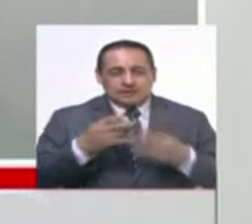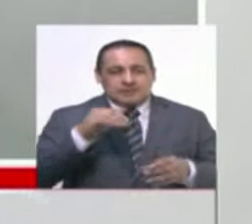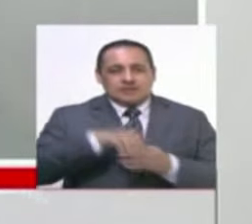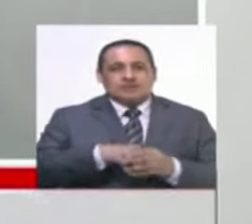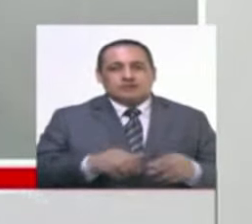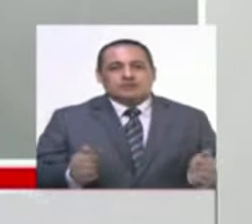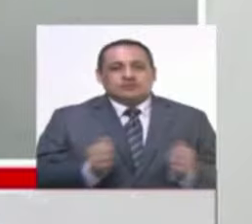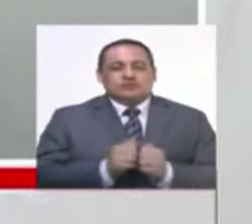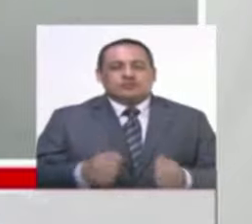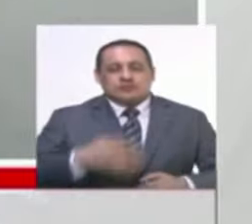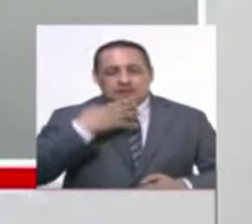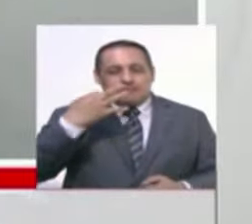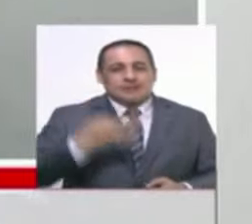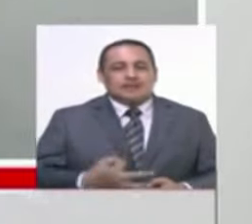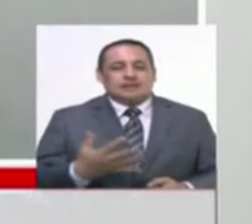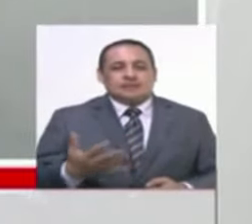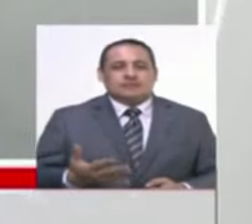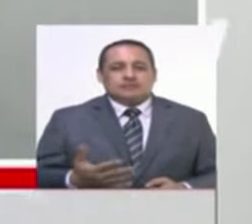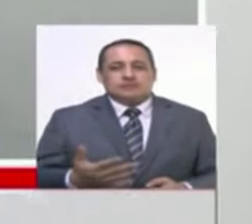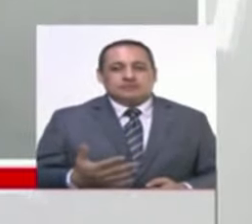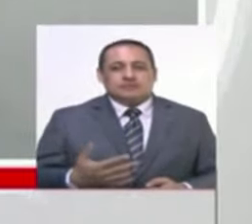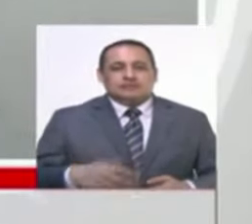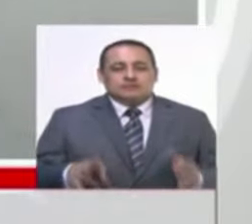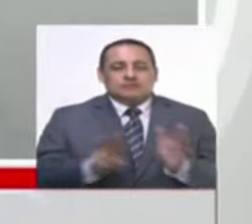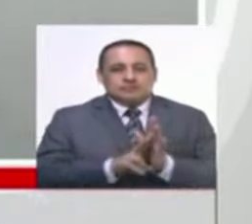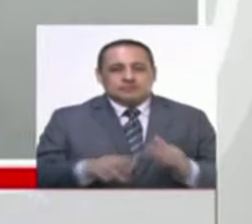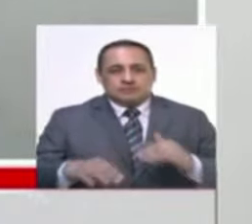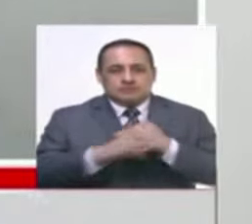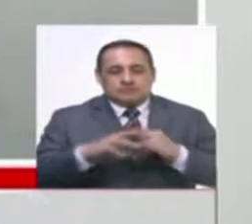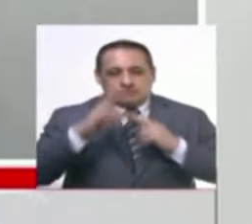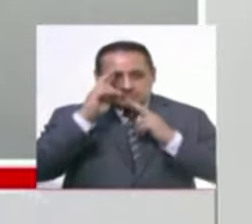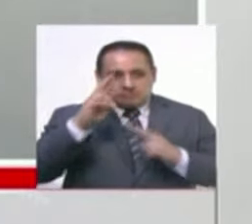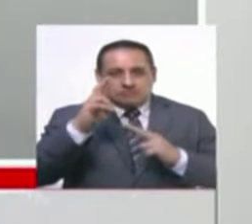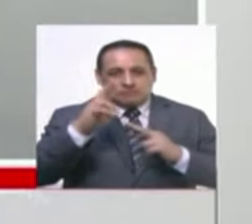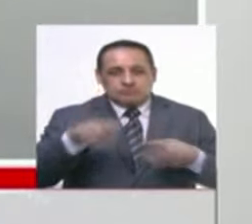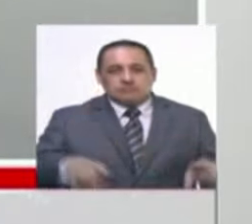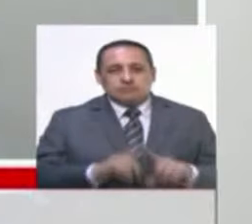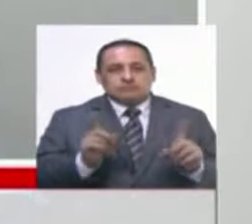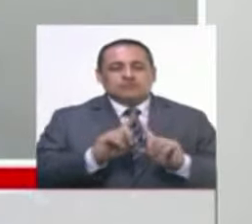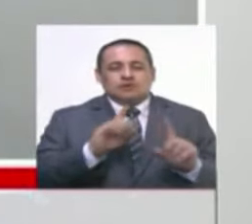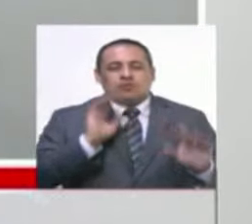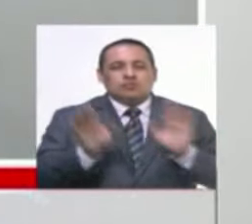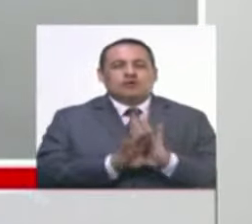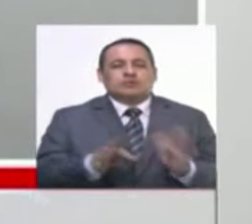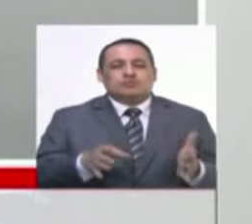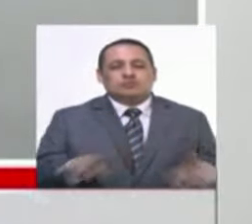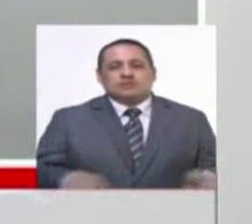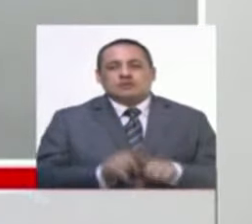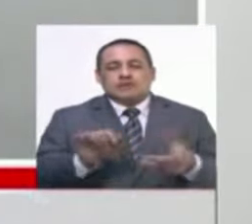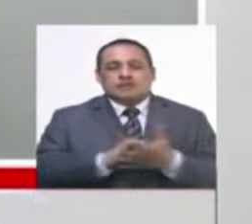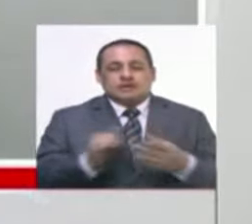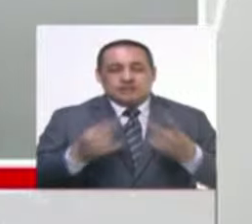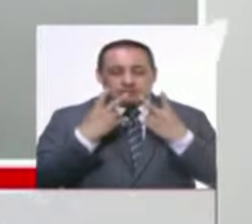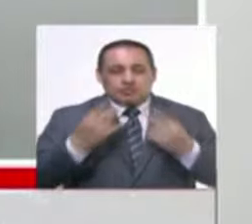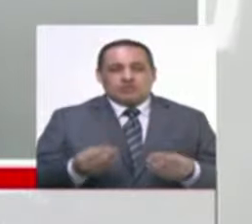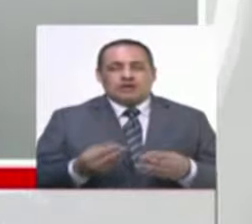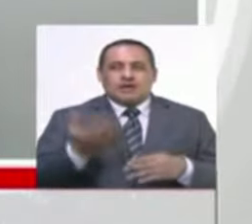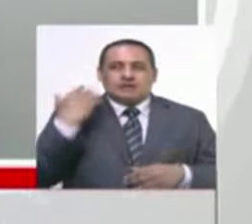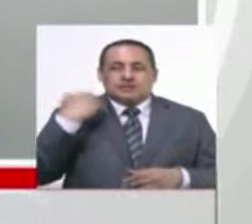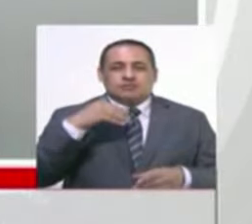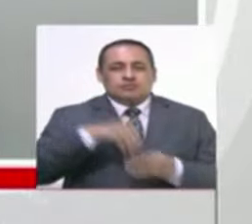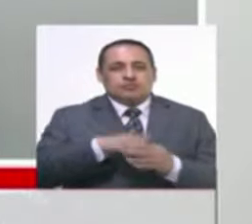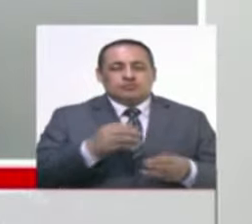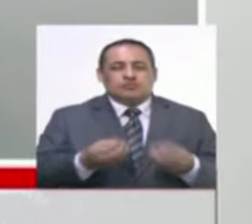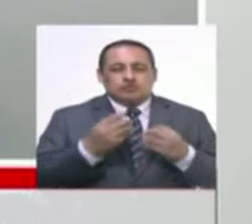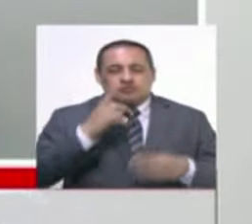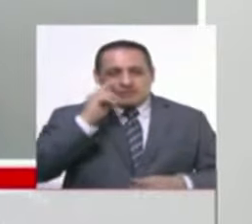una verdadera voluntad democrática y no como ganó en estas elecciones. Porque yo